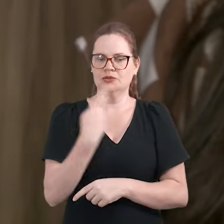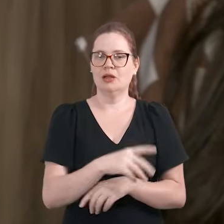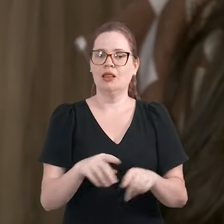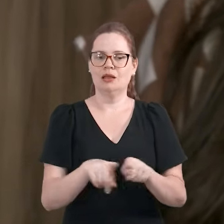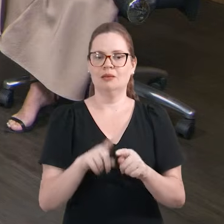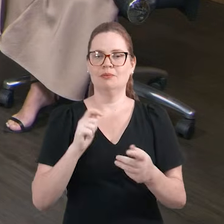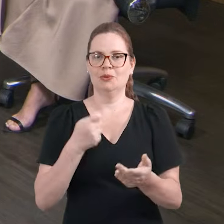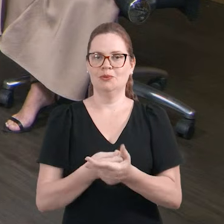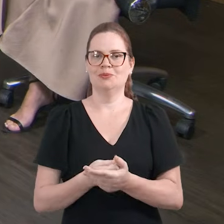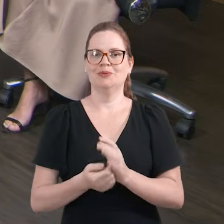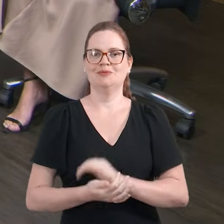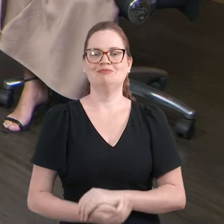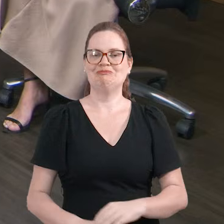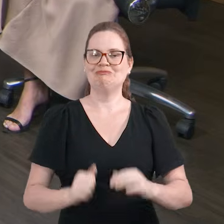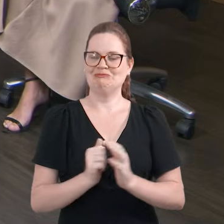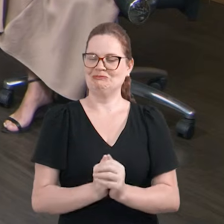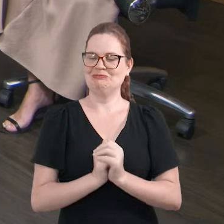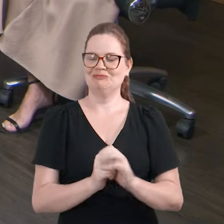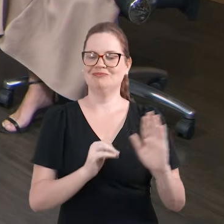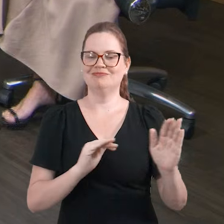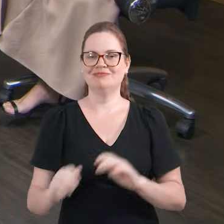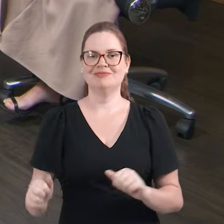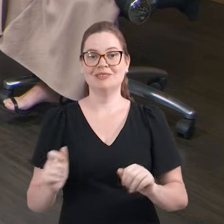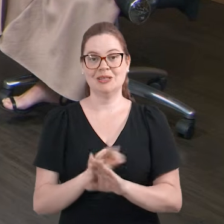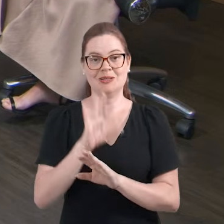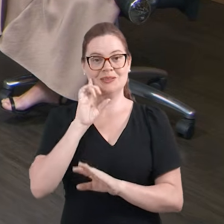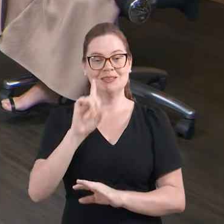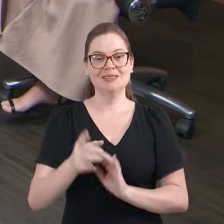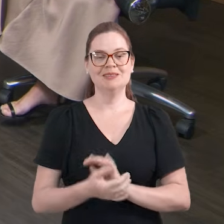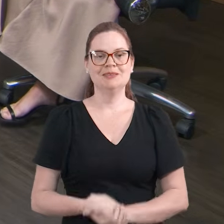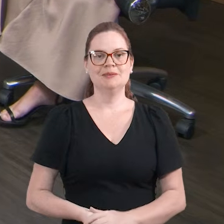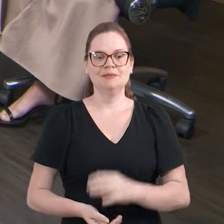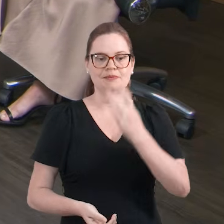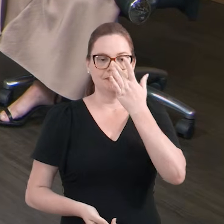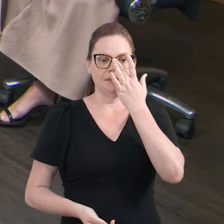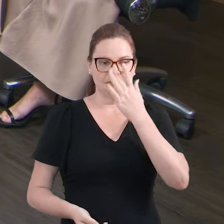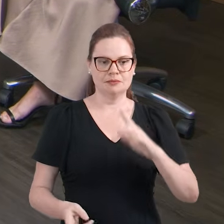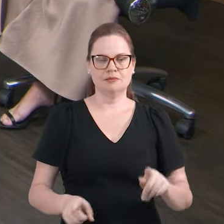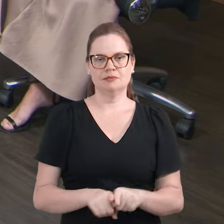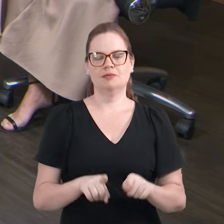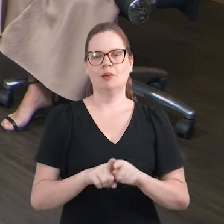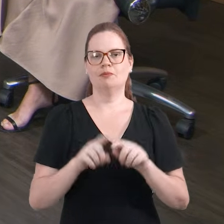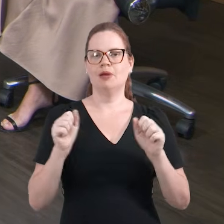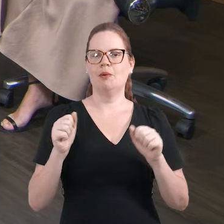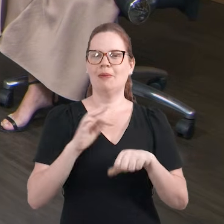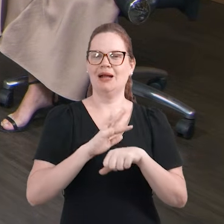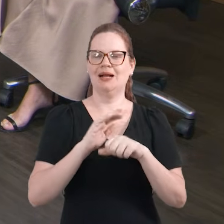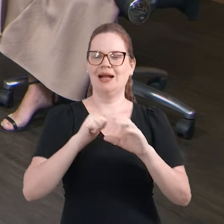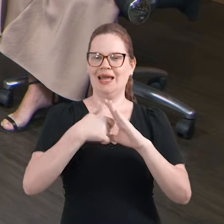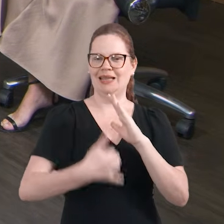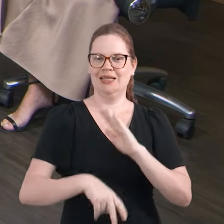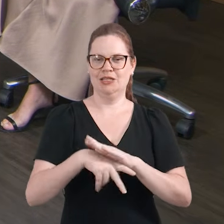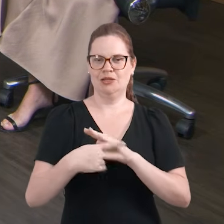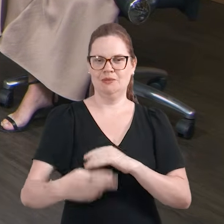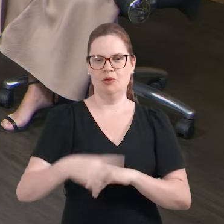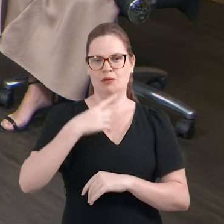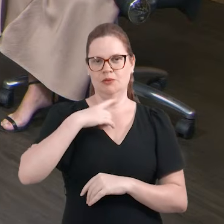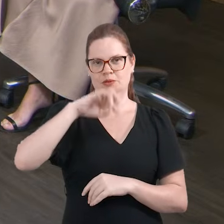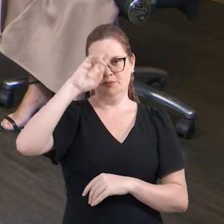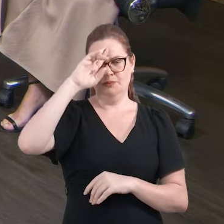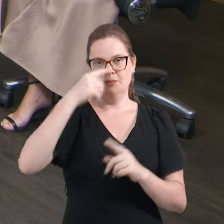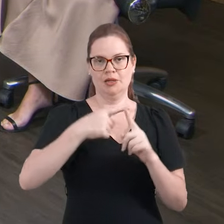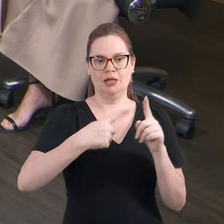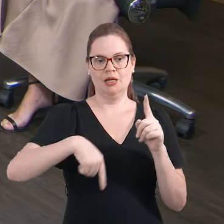también. Amém. Glória a Jesus. E uma característica, pastor Josias, que tem a República Dominicana, que é um país que